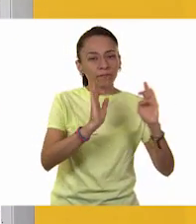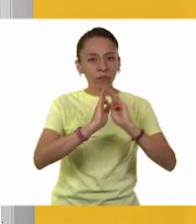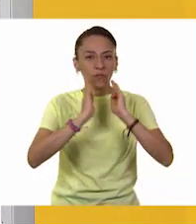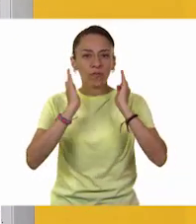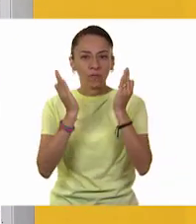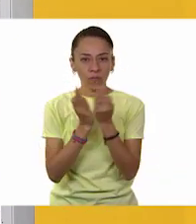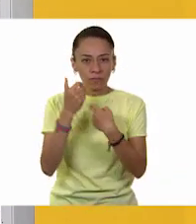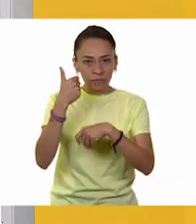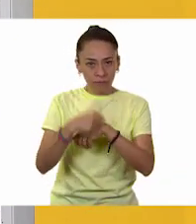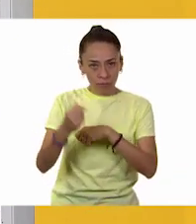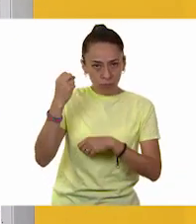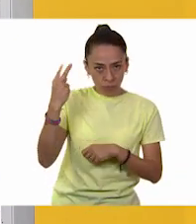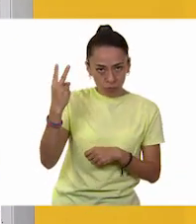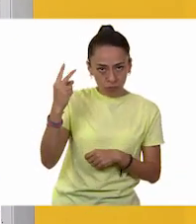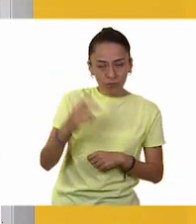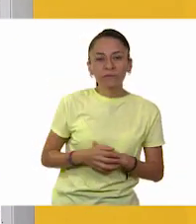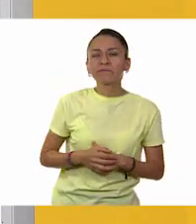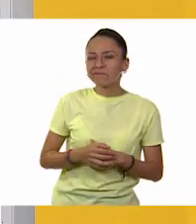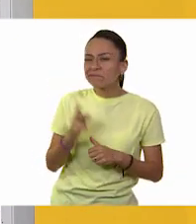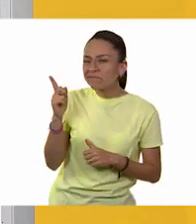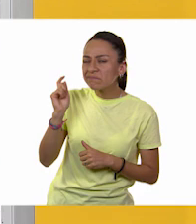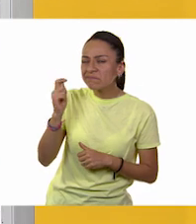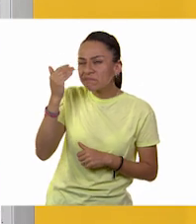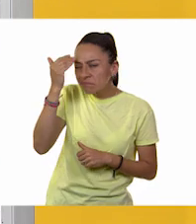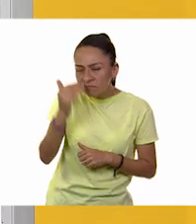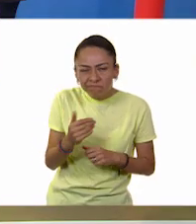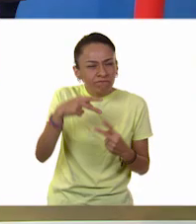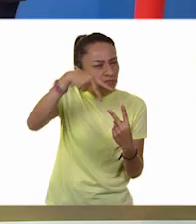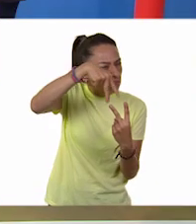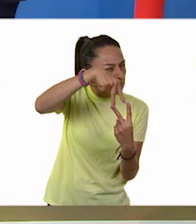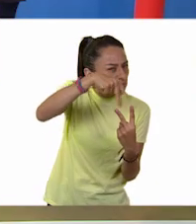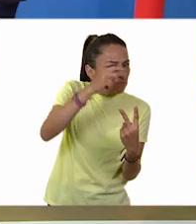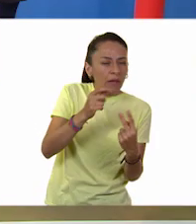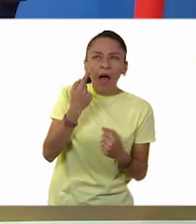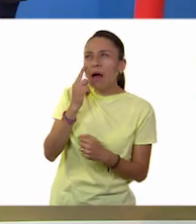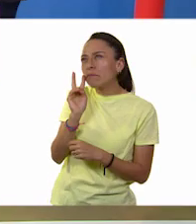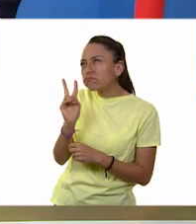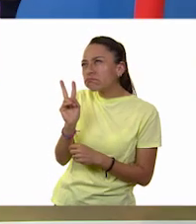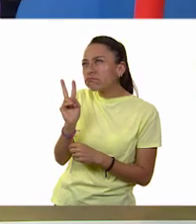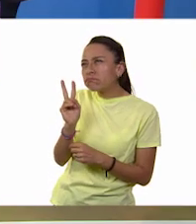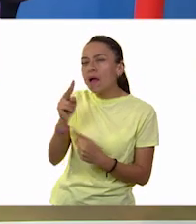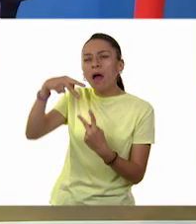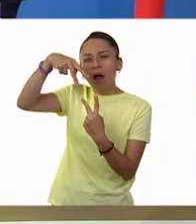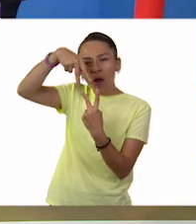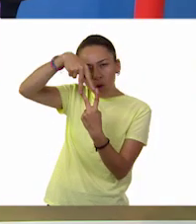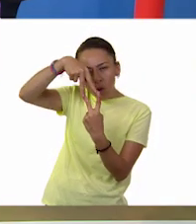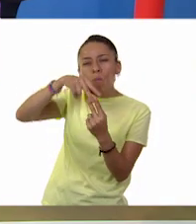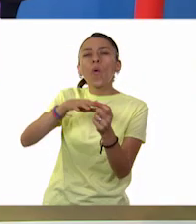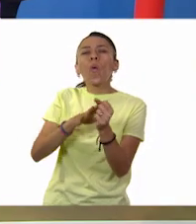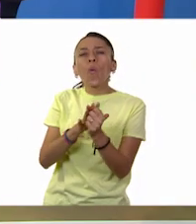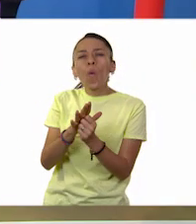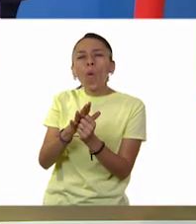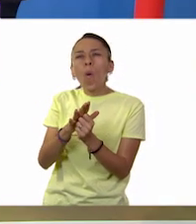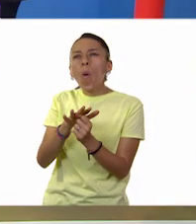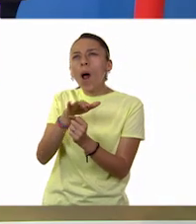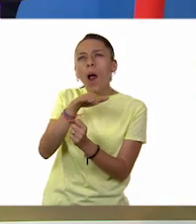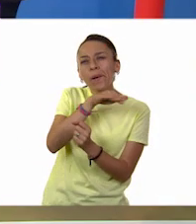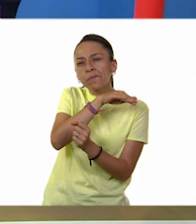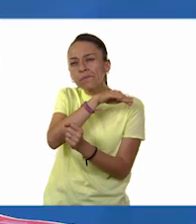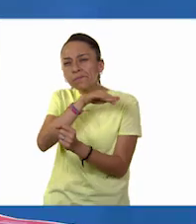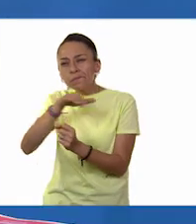datos podemos obtener del rombo? Pues vemos aquí que el rombo se cortó por su diagonal menor y